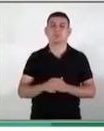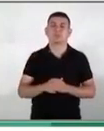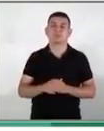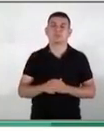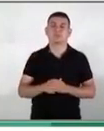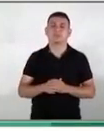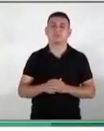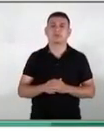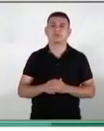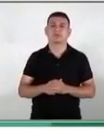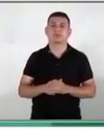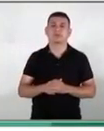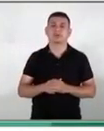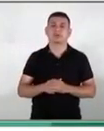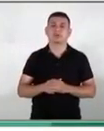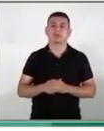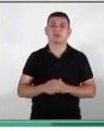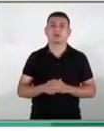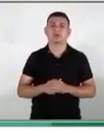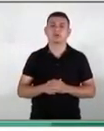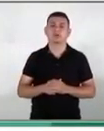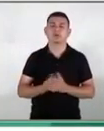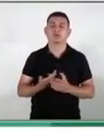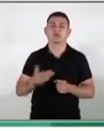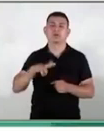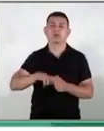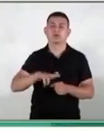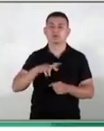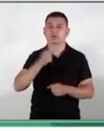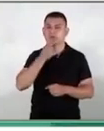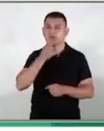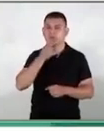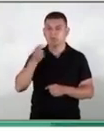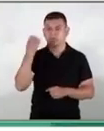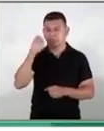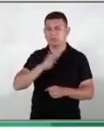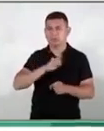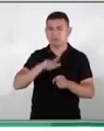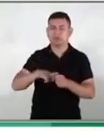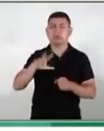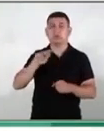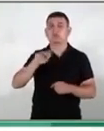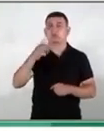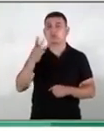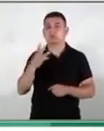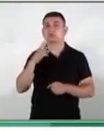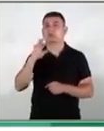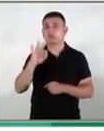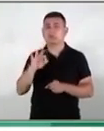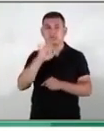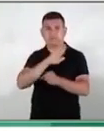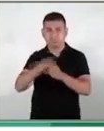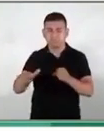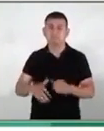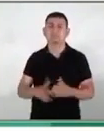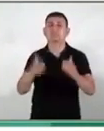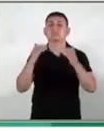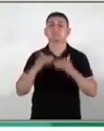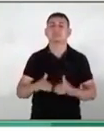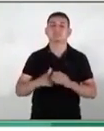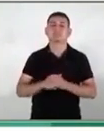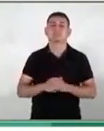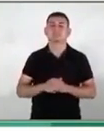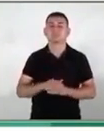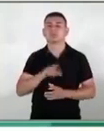Posteriormente está el Hospital de la Niñez Oaxaqueña con un 83%.